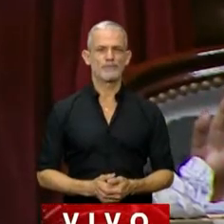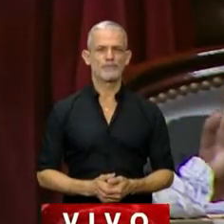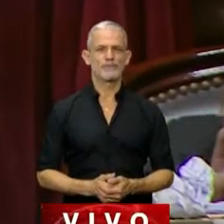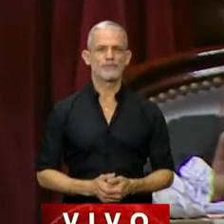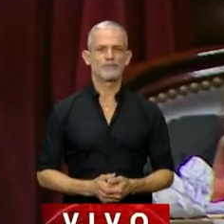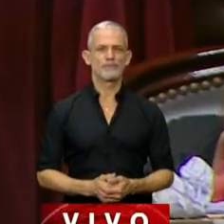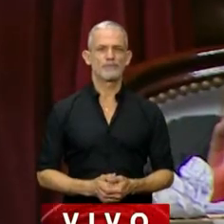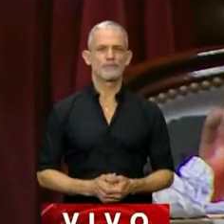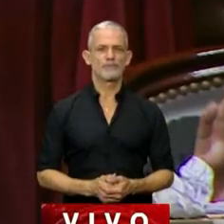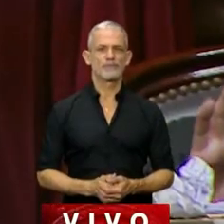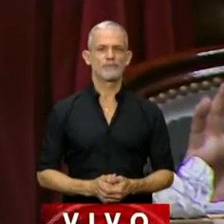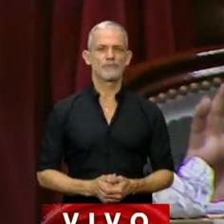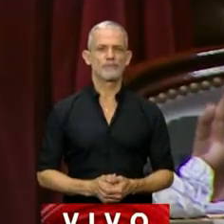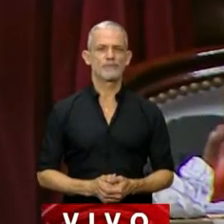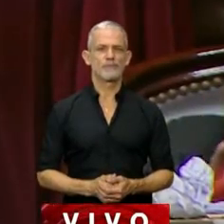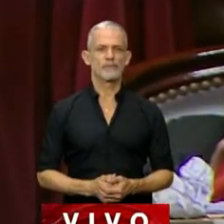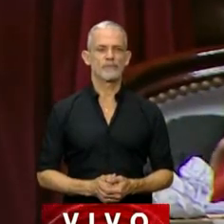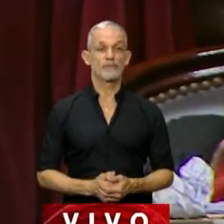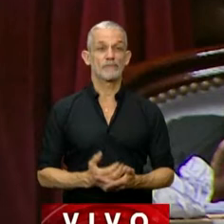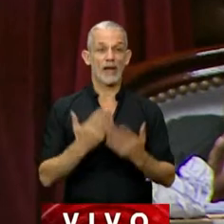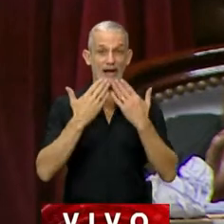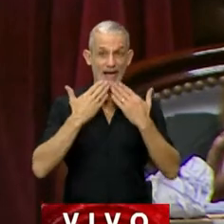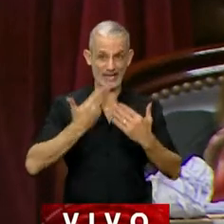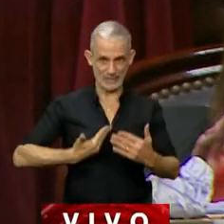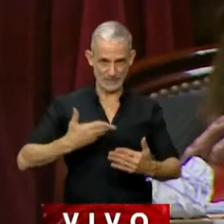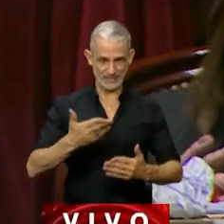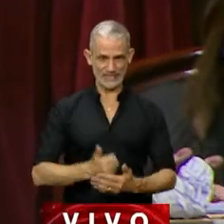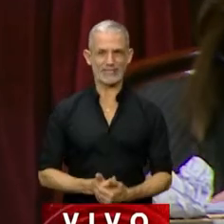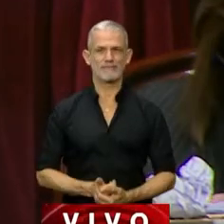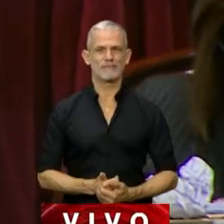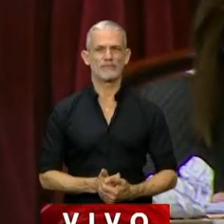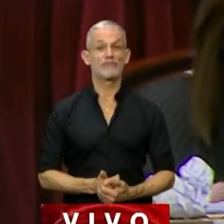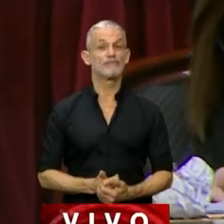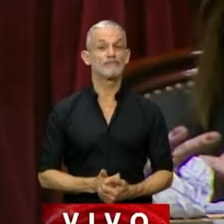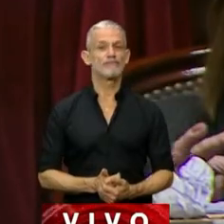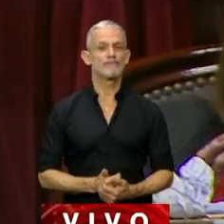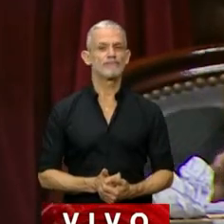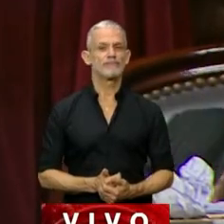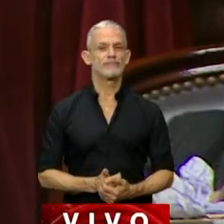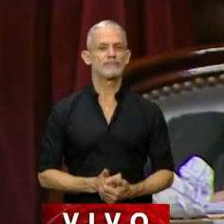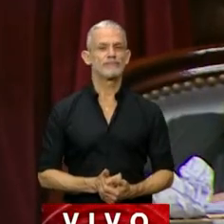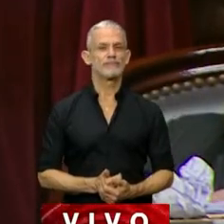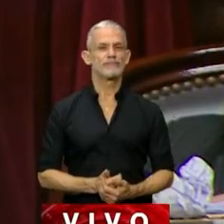Okay, me falló la garganta. Ahí está. Gracias, señor presidente. Bueno,